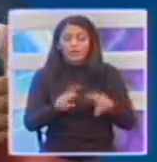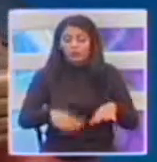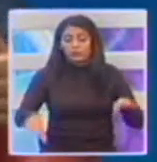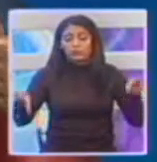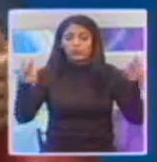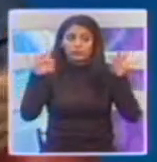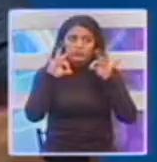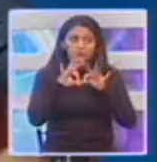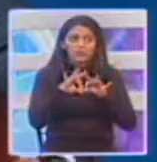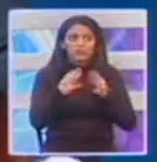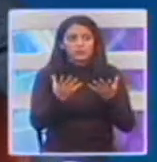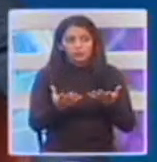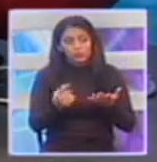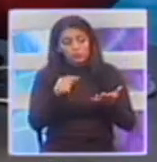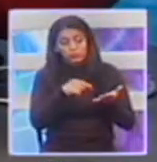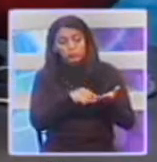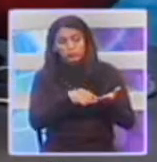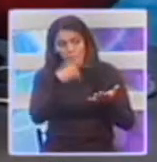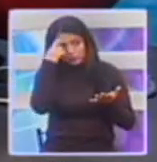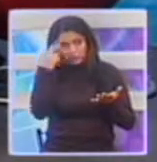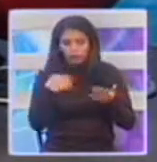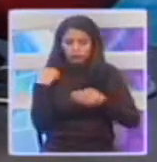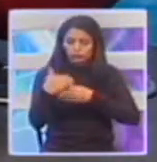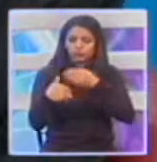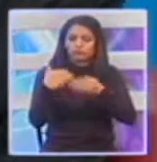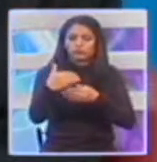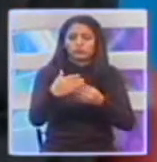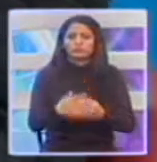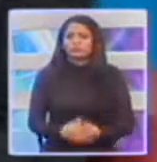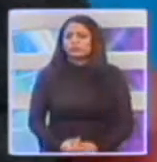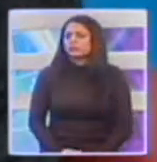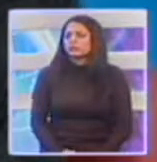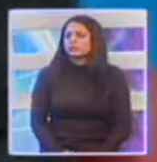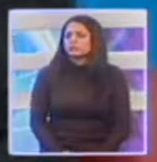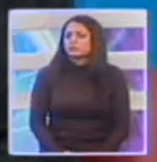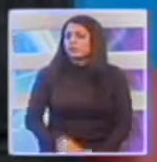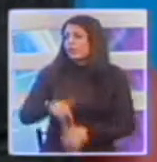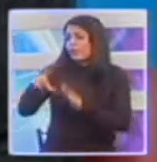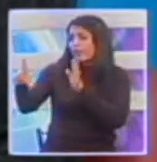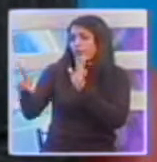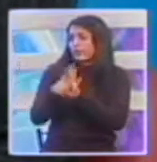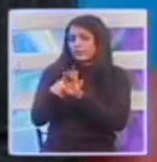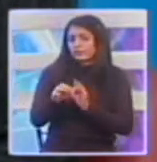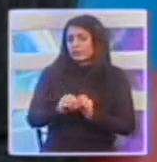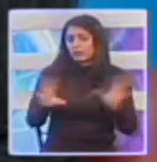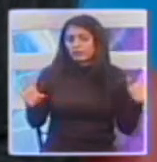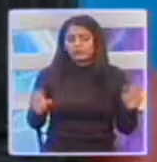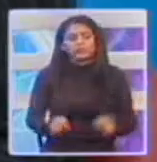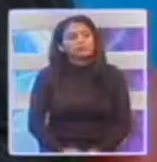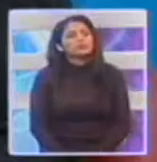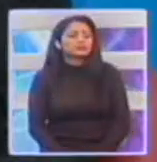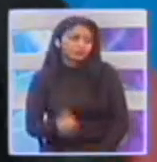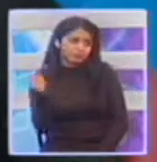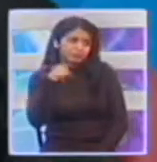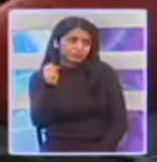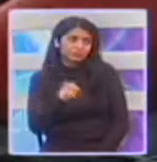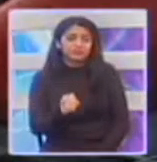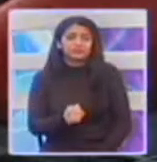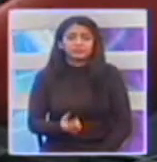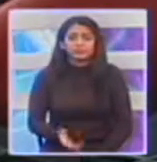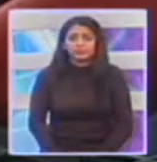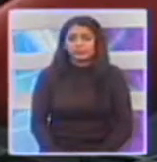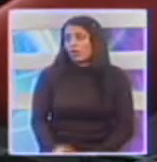pues el debido proceso ahora lo que establece la constitución y la normativa es muy clara bueno por supuesto nosotros quiero que usted